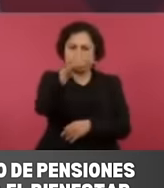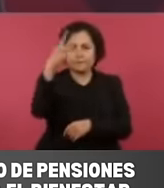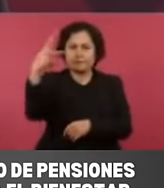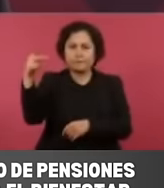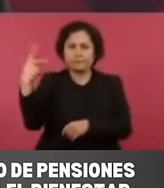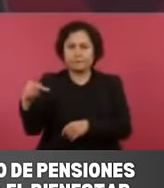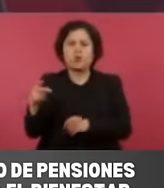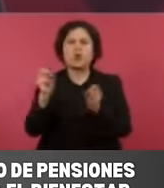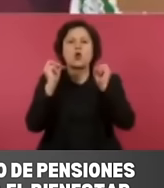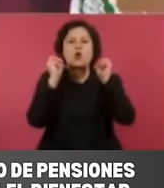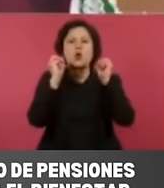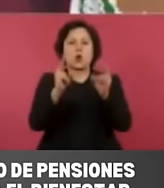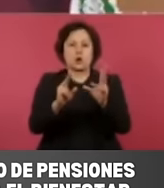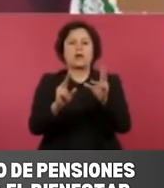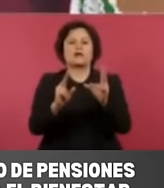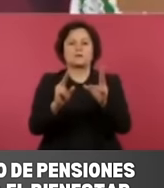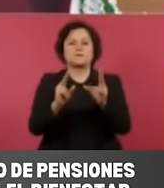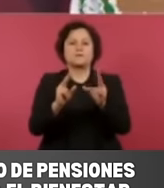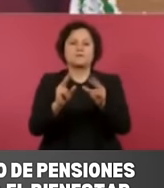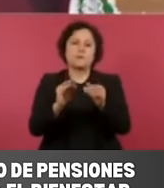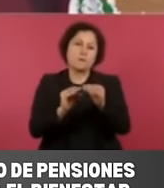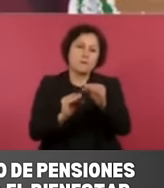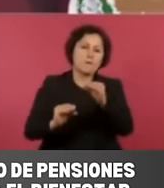sus cuotas